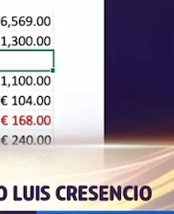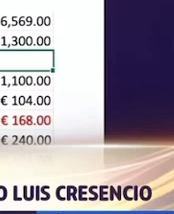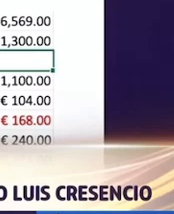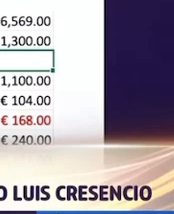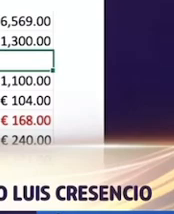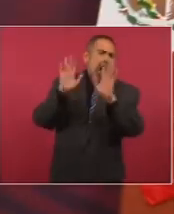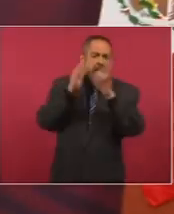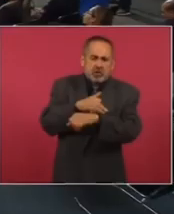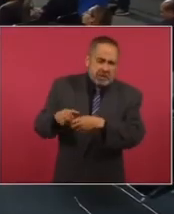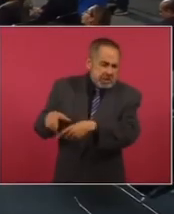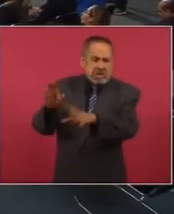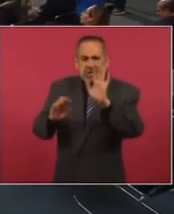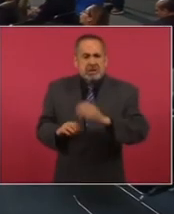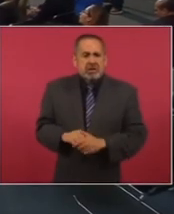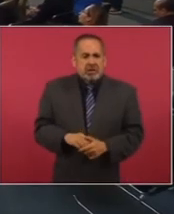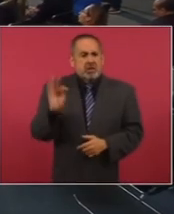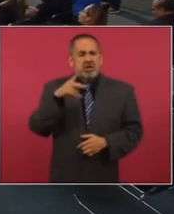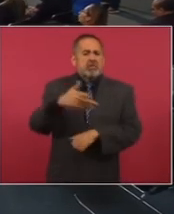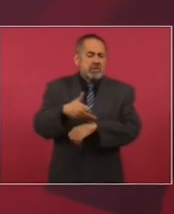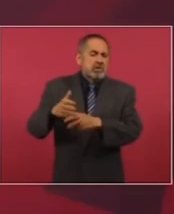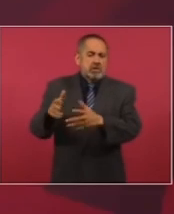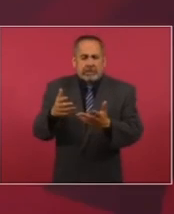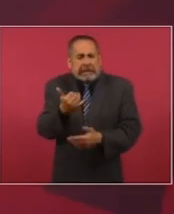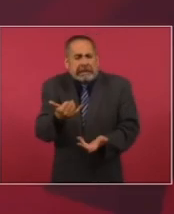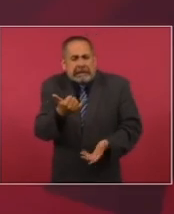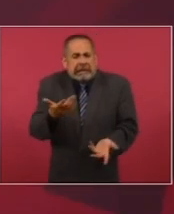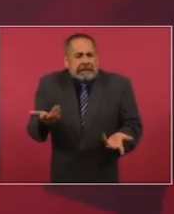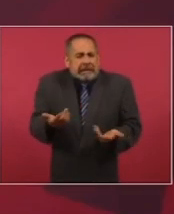¿no? Sí, a lo mejor eso fue decir, ¿y qué?